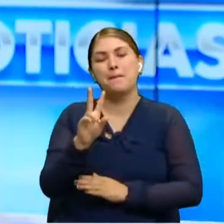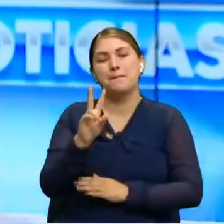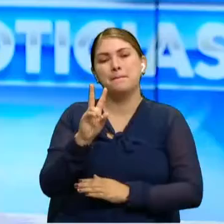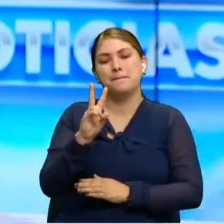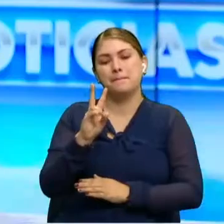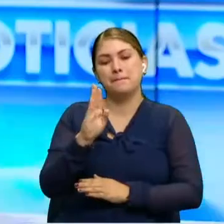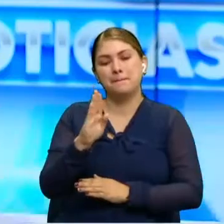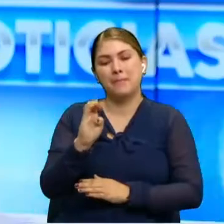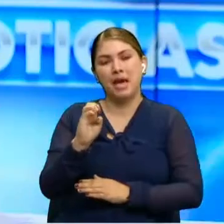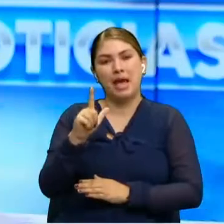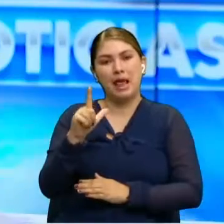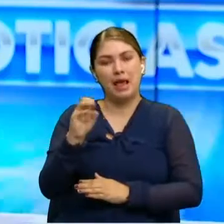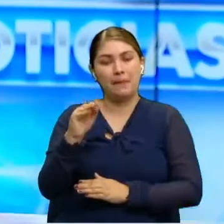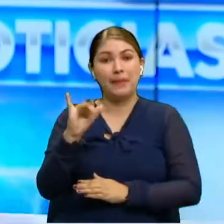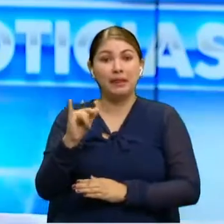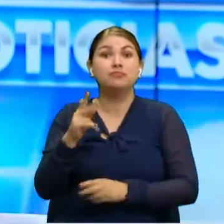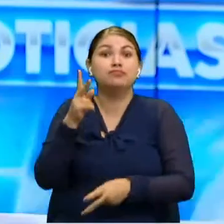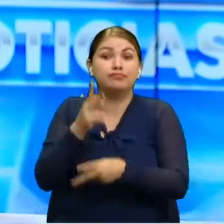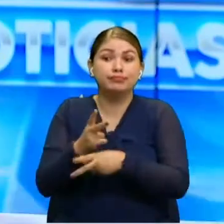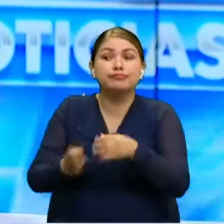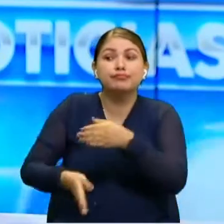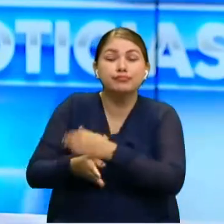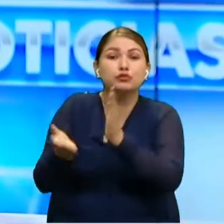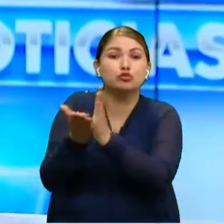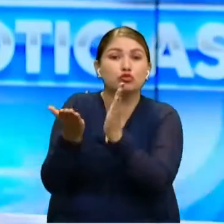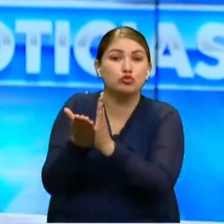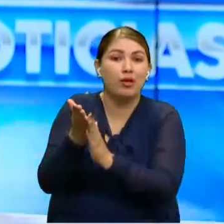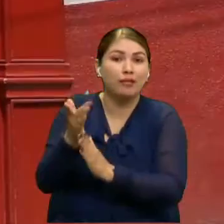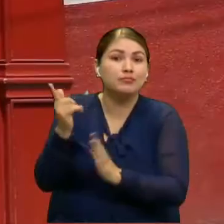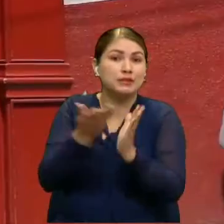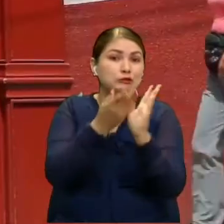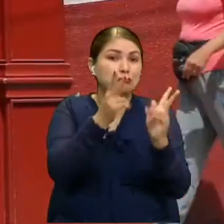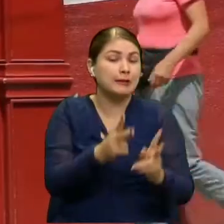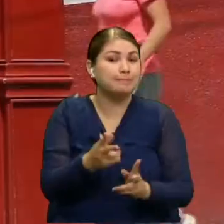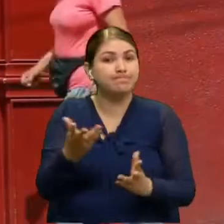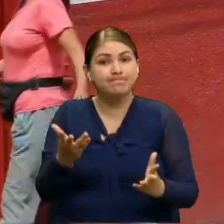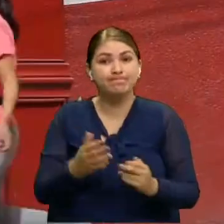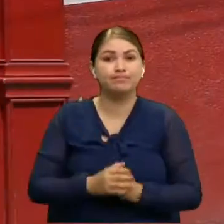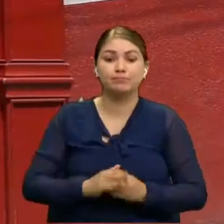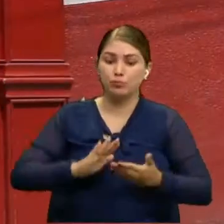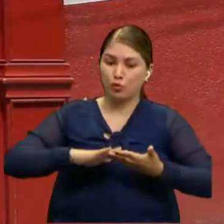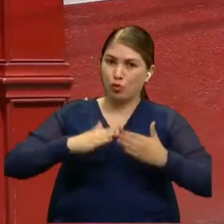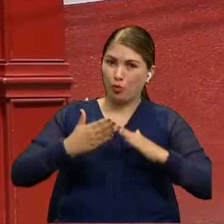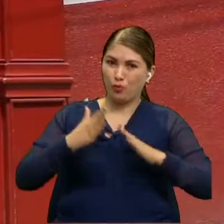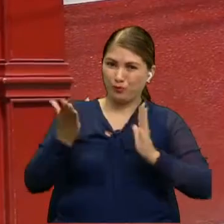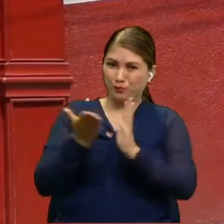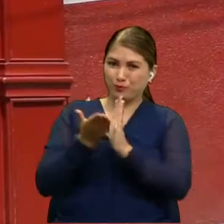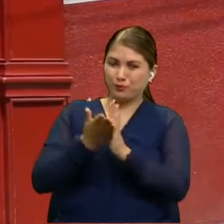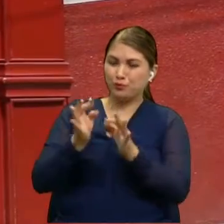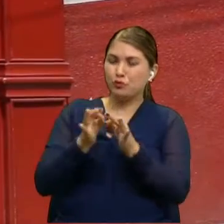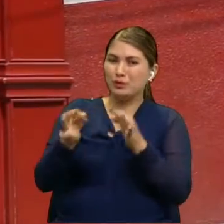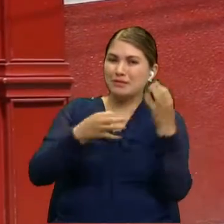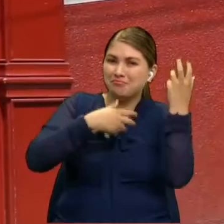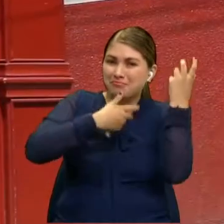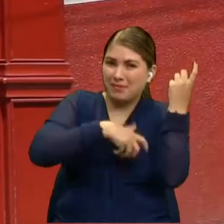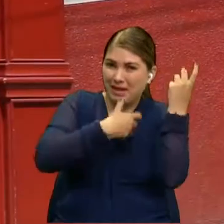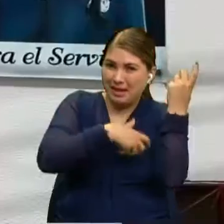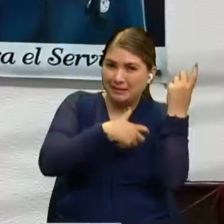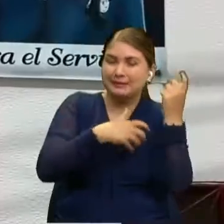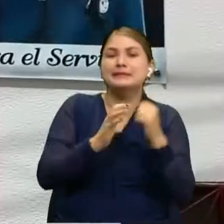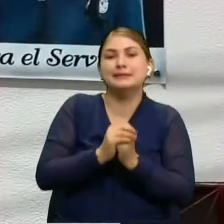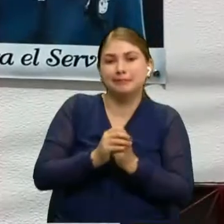que deja en riesgo la continuidad académica de esos estudiantes la comunidad educativa del municipio de vélez santander